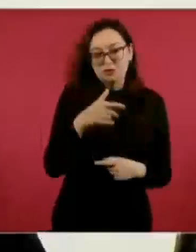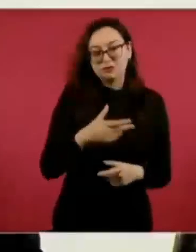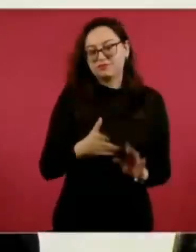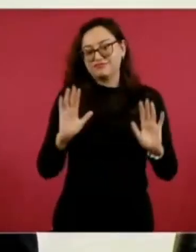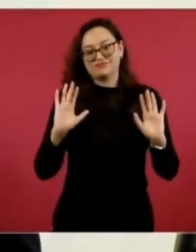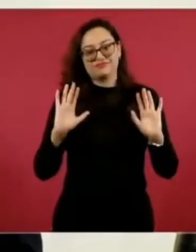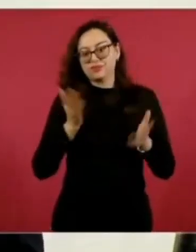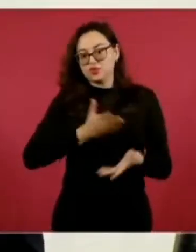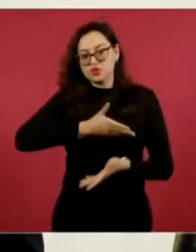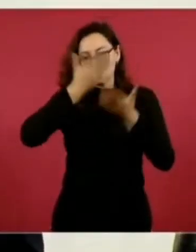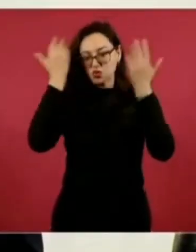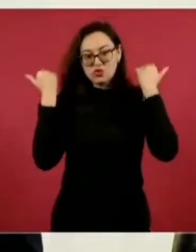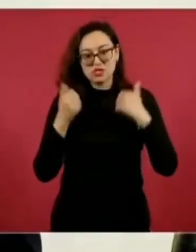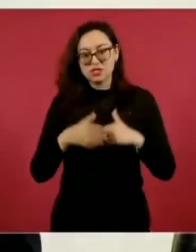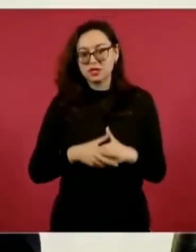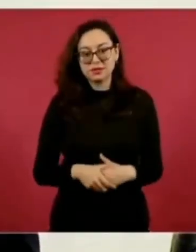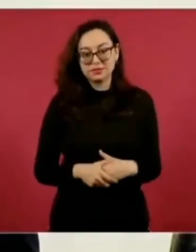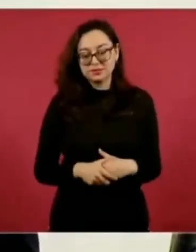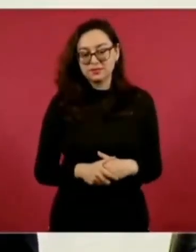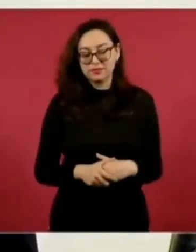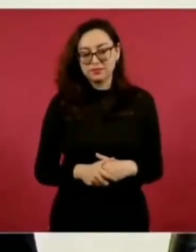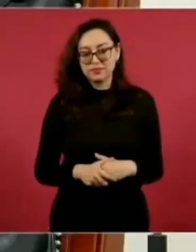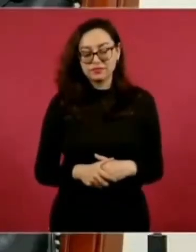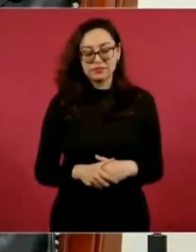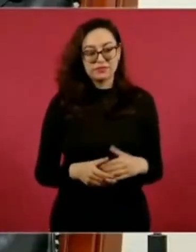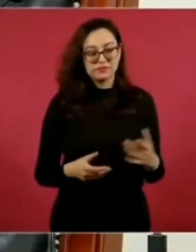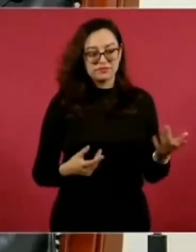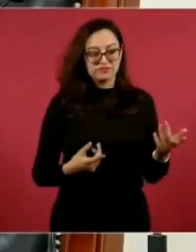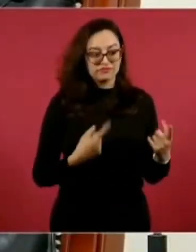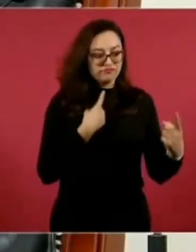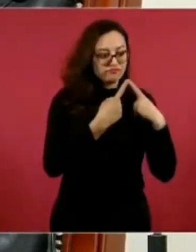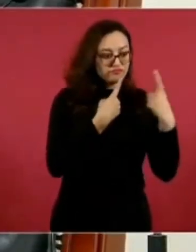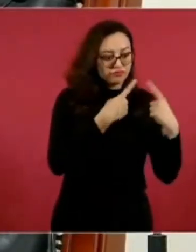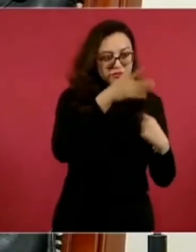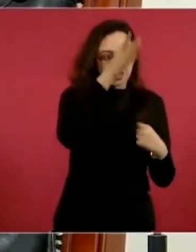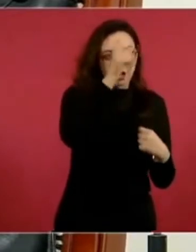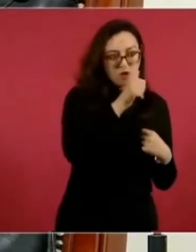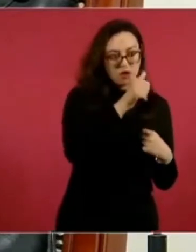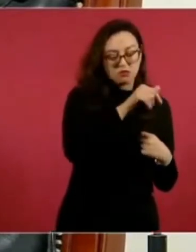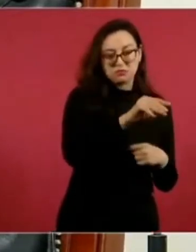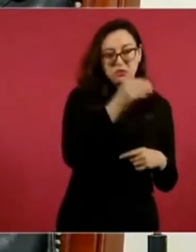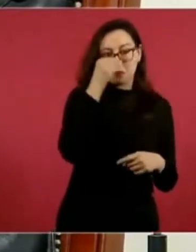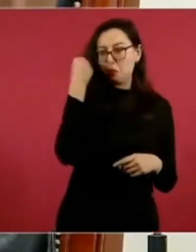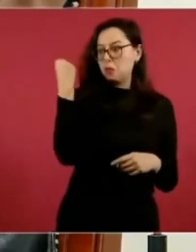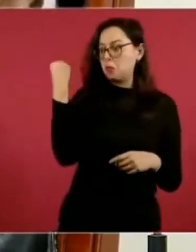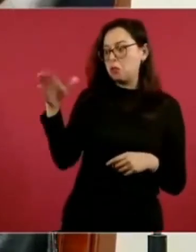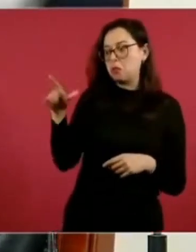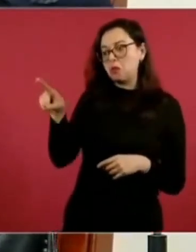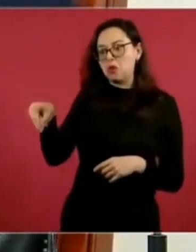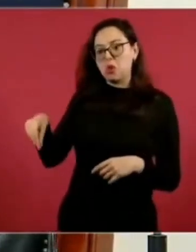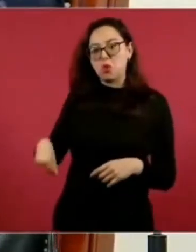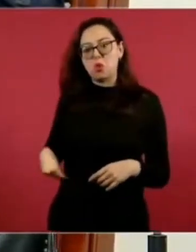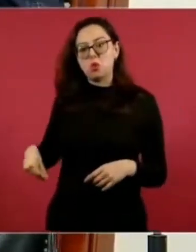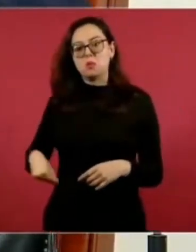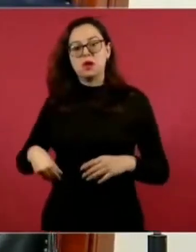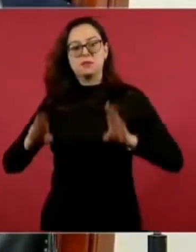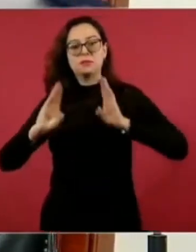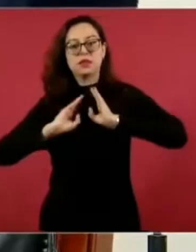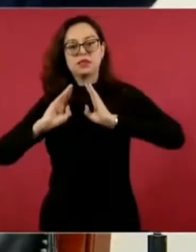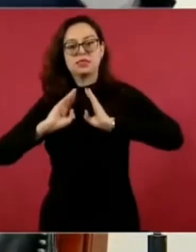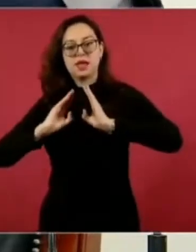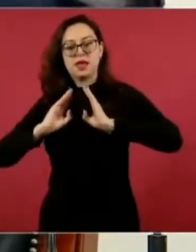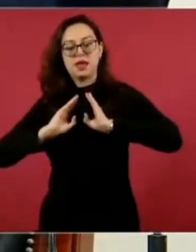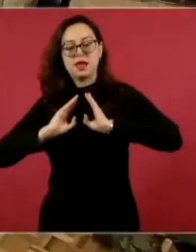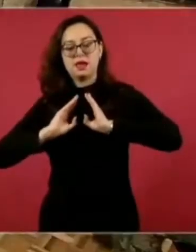y orientar todo al ejército y ya no seguir hablando de las autoridades